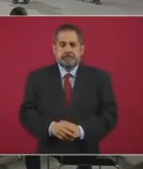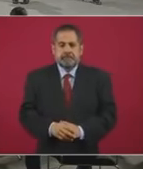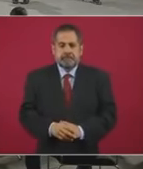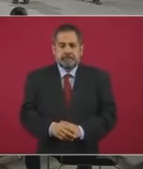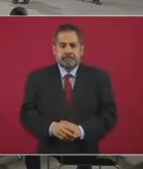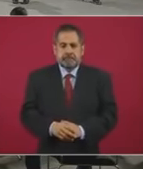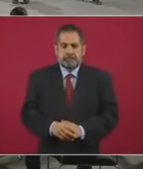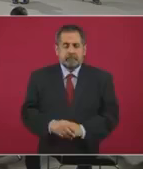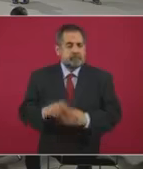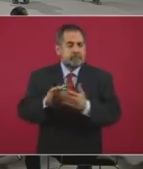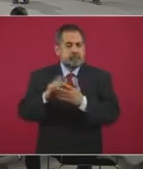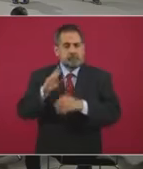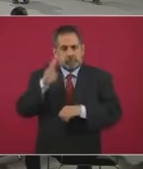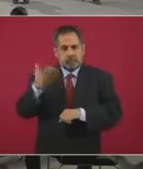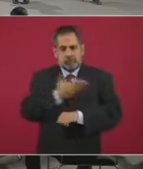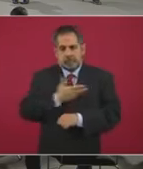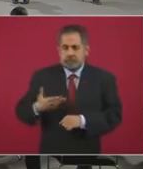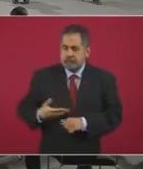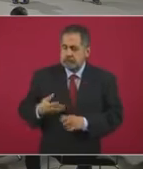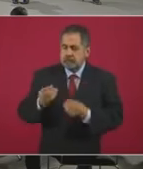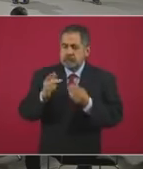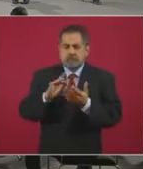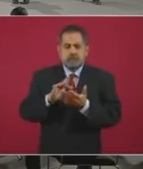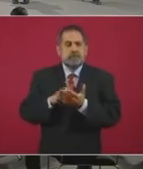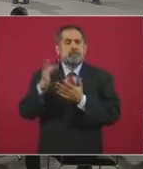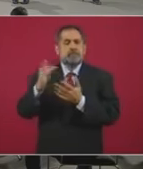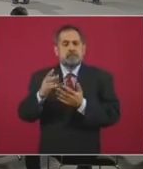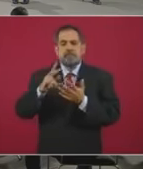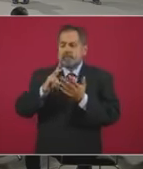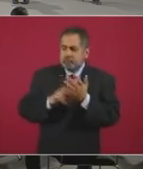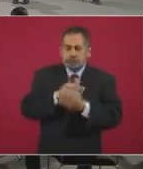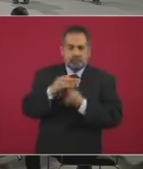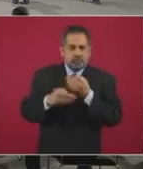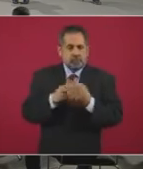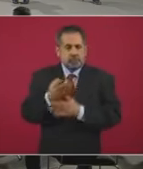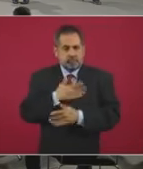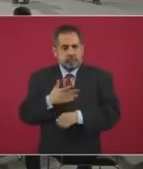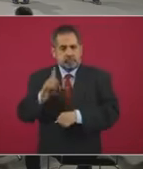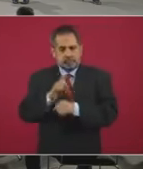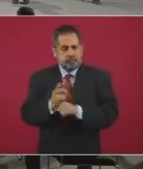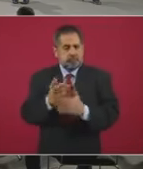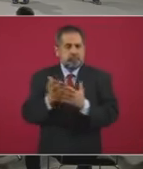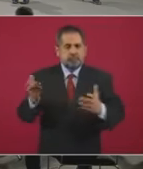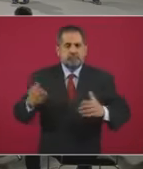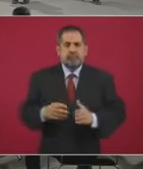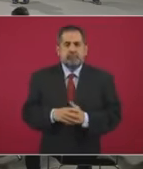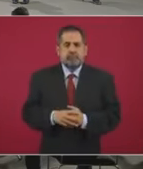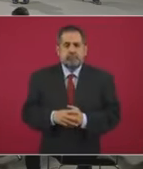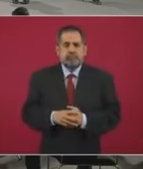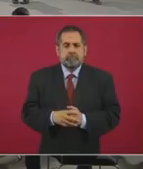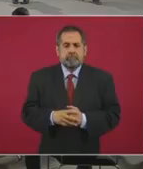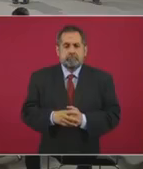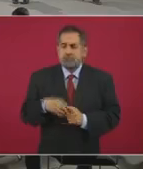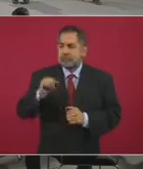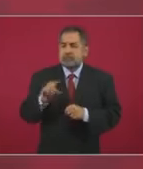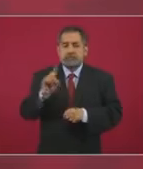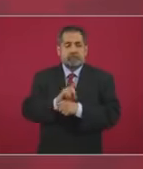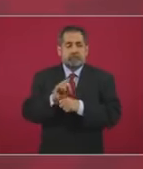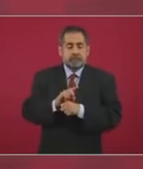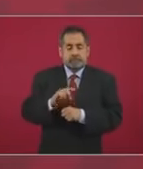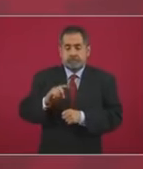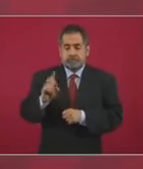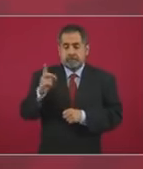Muchas gracias, señor presidente. Los saludo nuevamente a todos ustedes. Muy buenos días. Hoy, martes 15 de